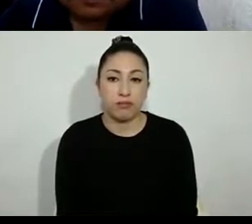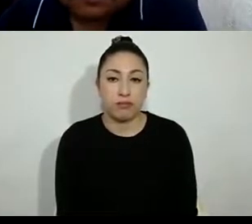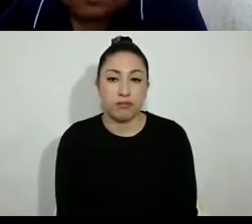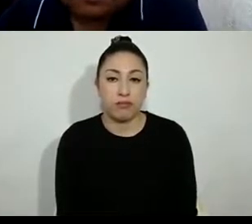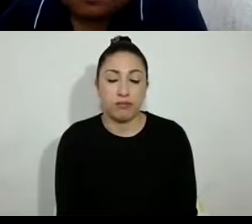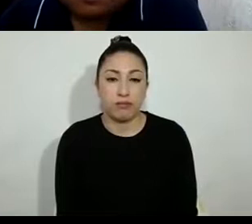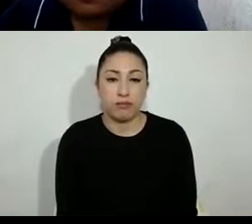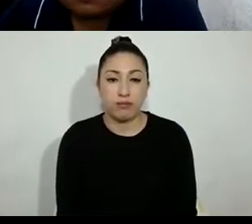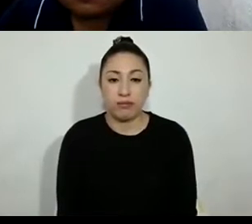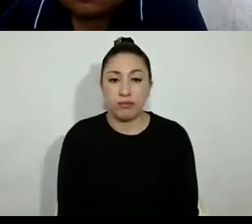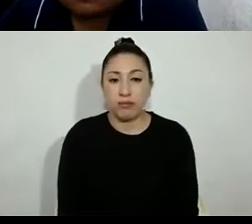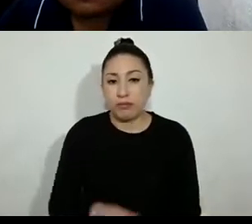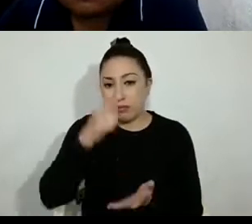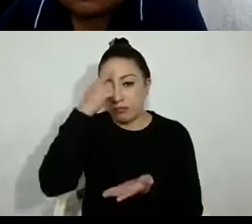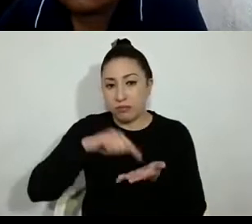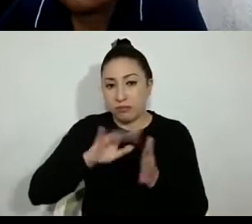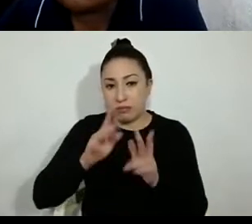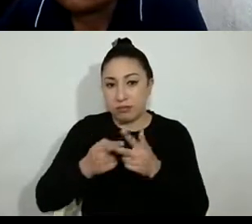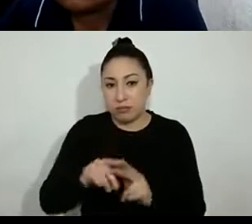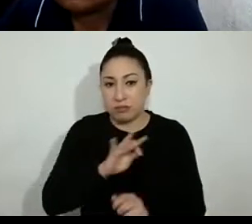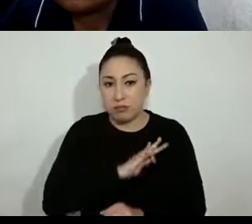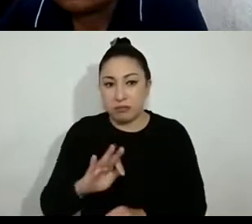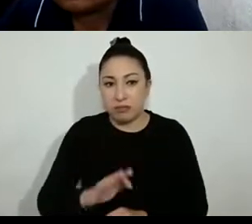Creo que ya estamos al aire, ¿no, diputado Temístocles?